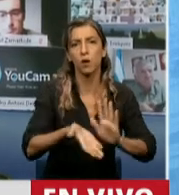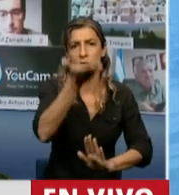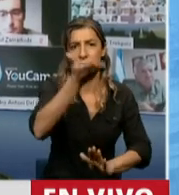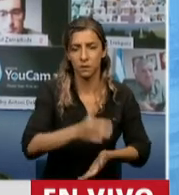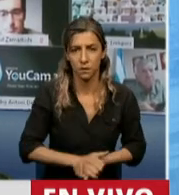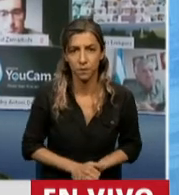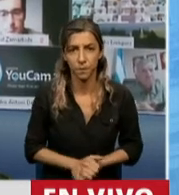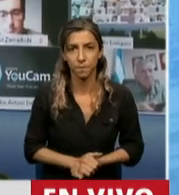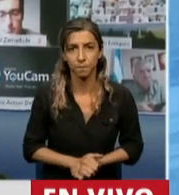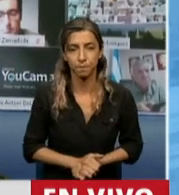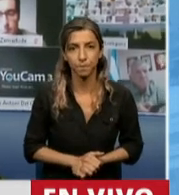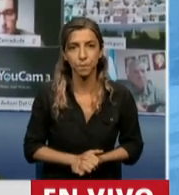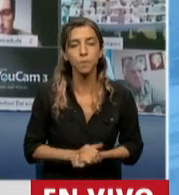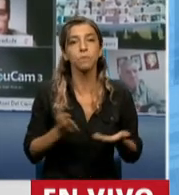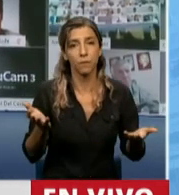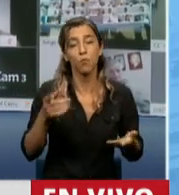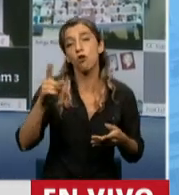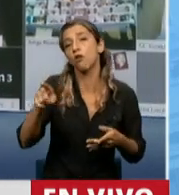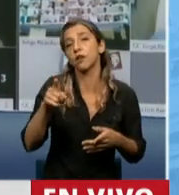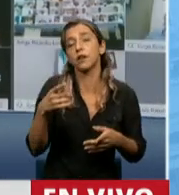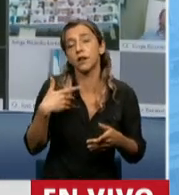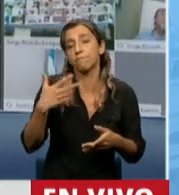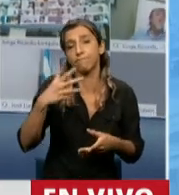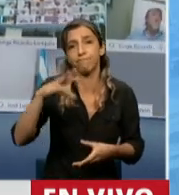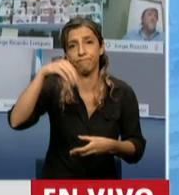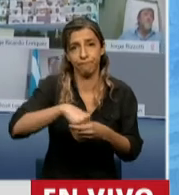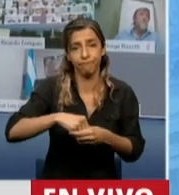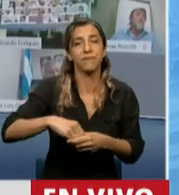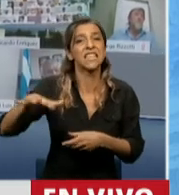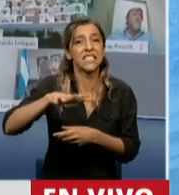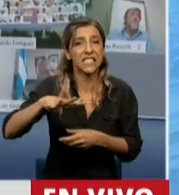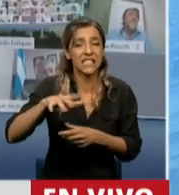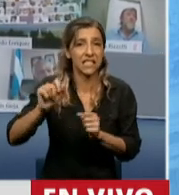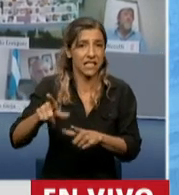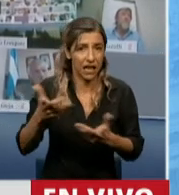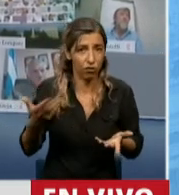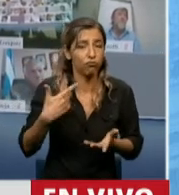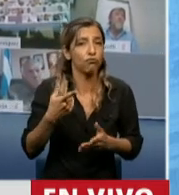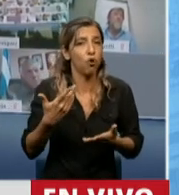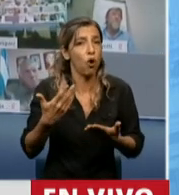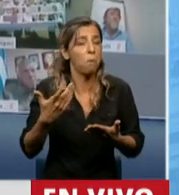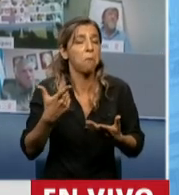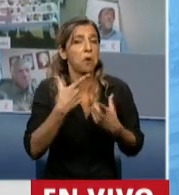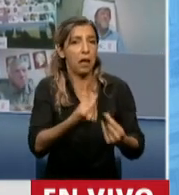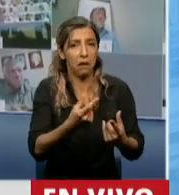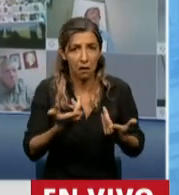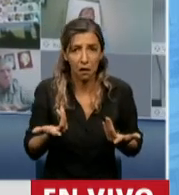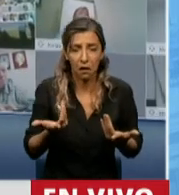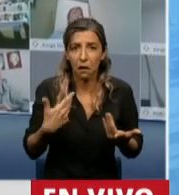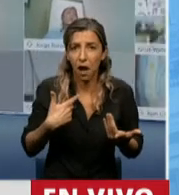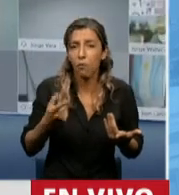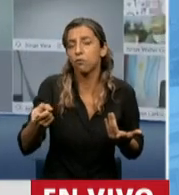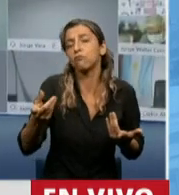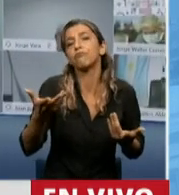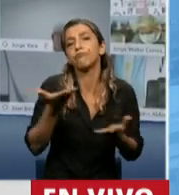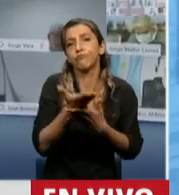denominado por pertenecer al área austral, y un 40% de actualización de sus haberes. Entonces me parece que esta cosa, presidente,